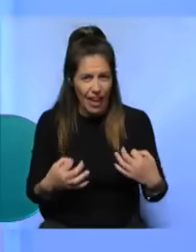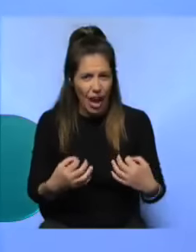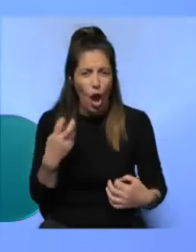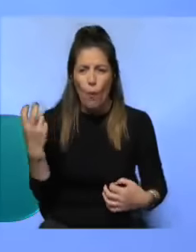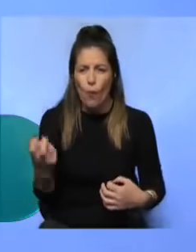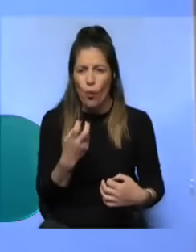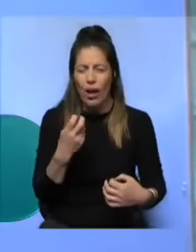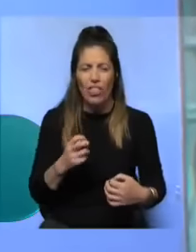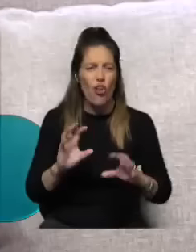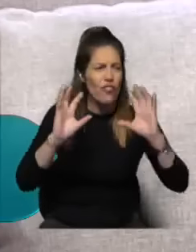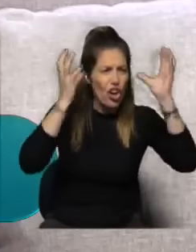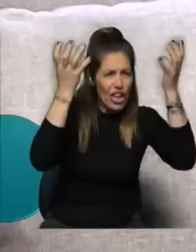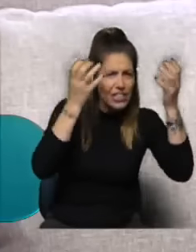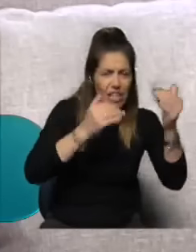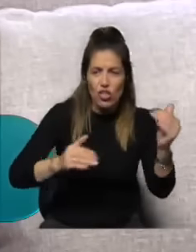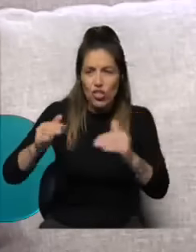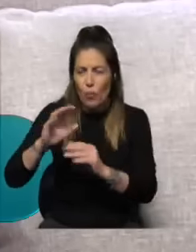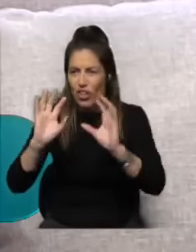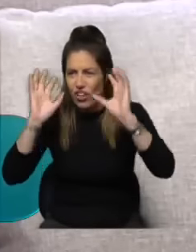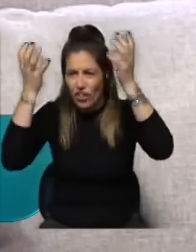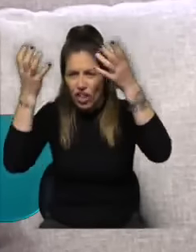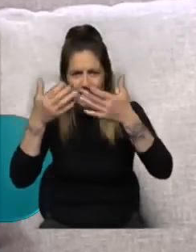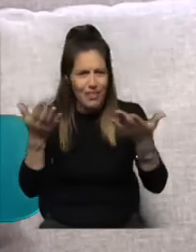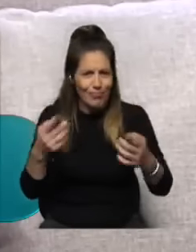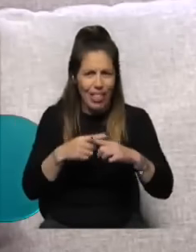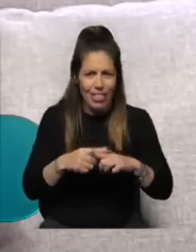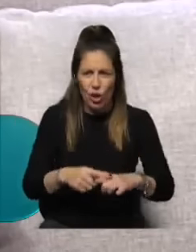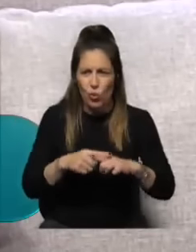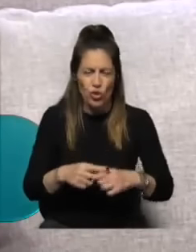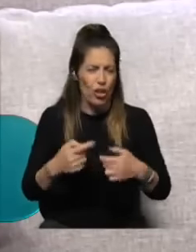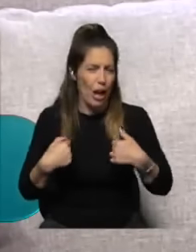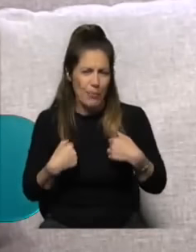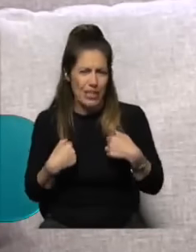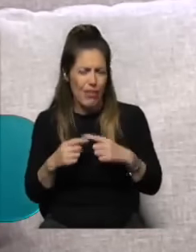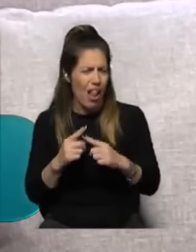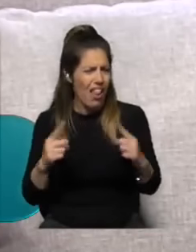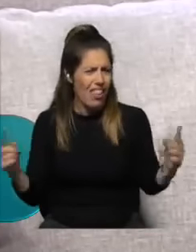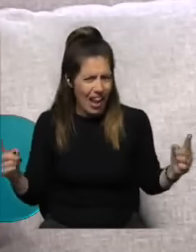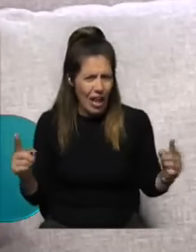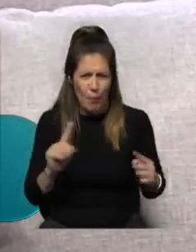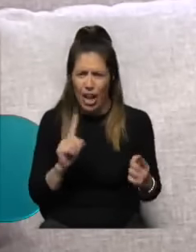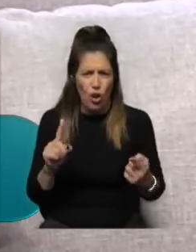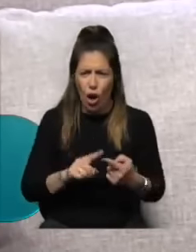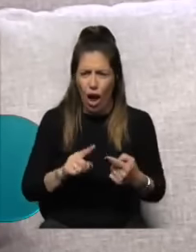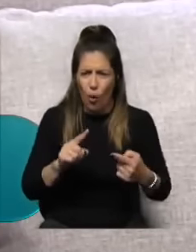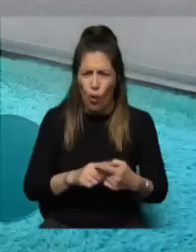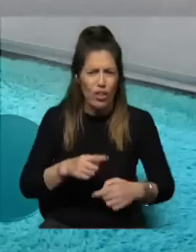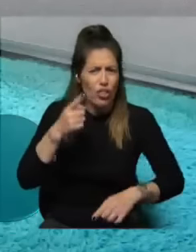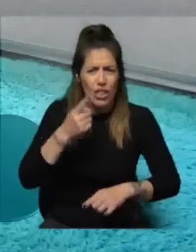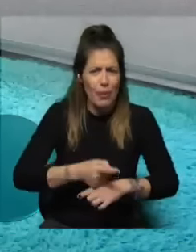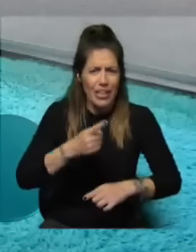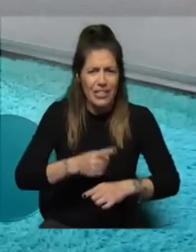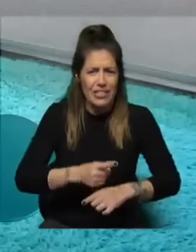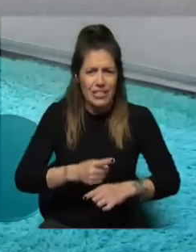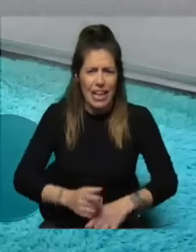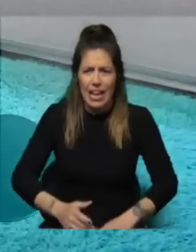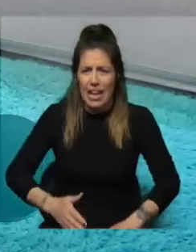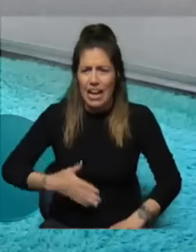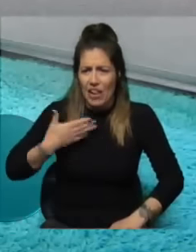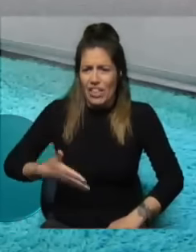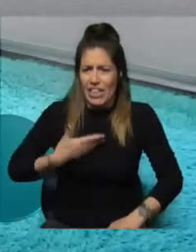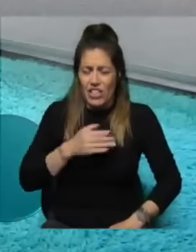buscando un tipo de violencia por sobre otra. No sé, la discusión me pareció muy larga para no llegar a un acuerdo, que debería ser la reivindicación de la paz,